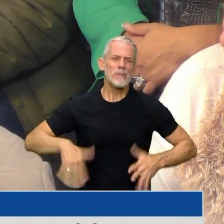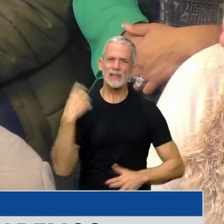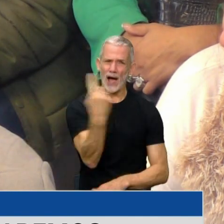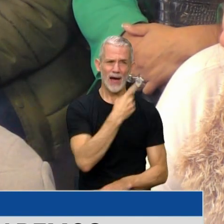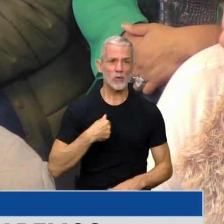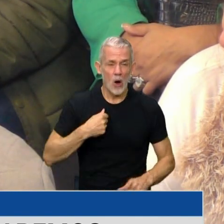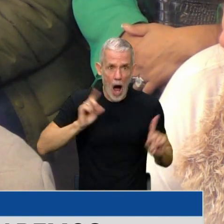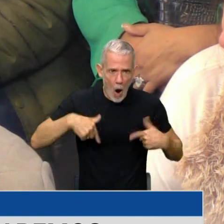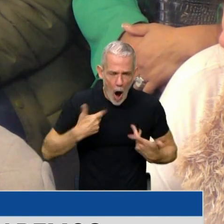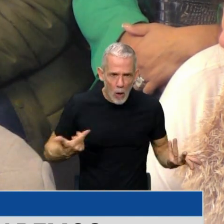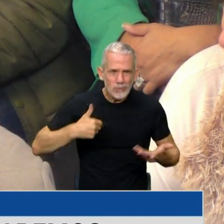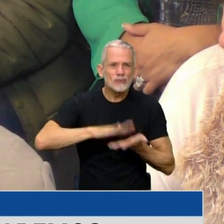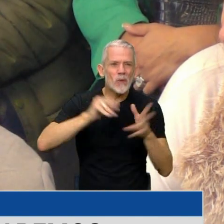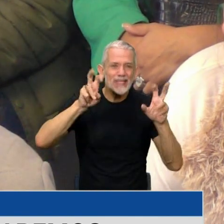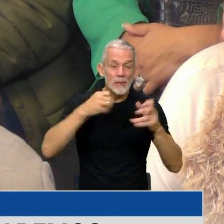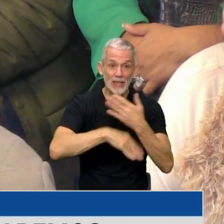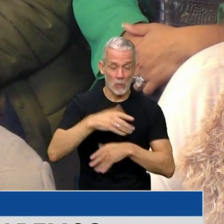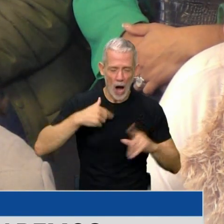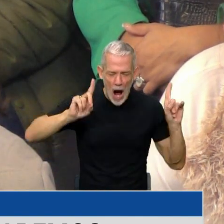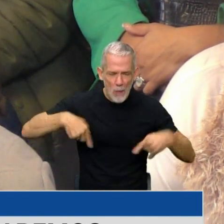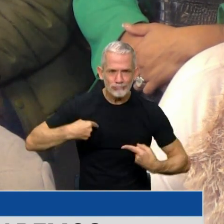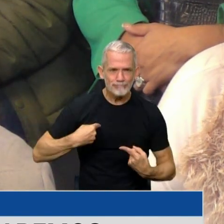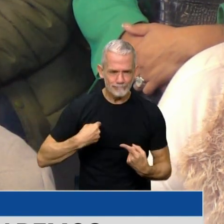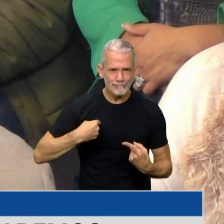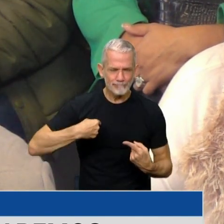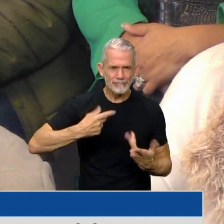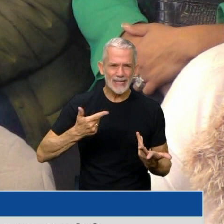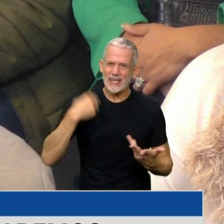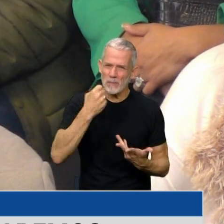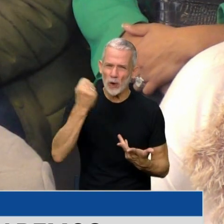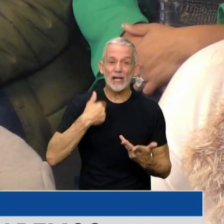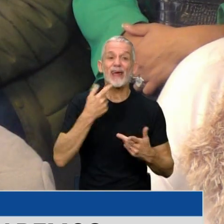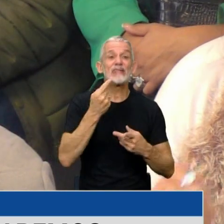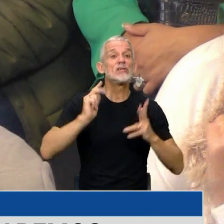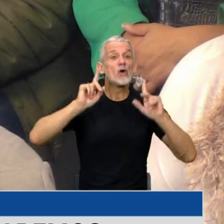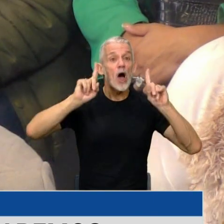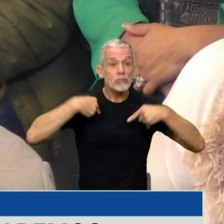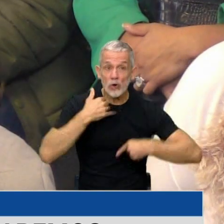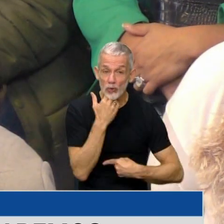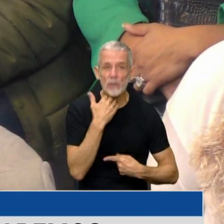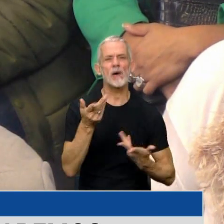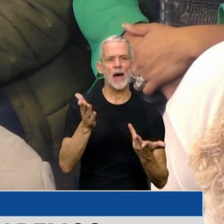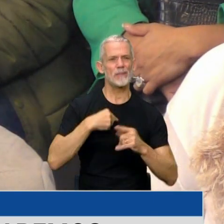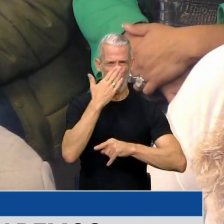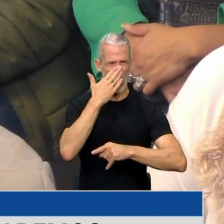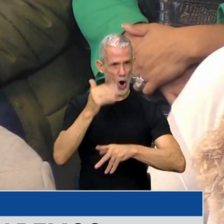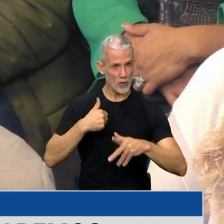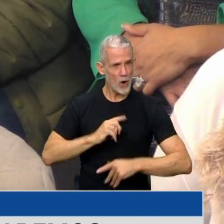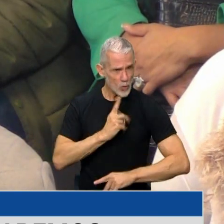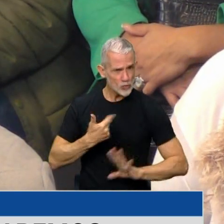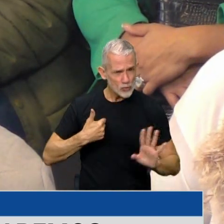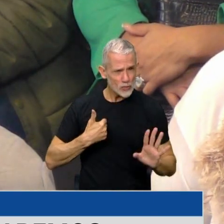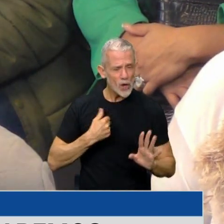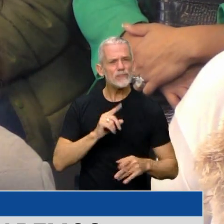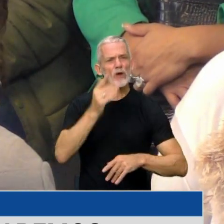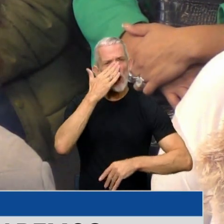de lo que no sabemos. Y en materia de discapacidad no sabemos, ¿no? Entonces me parecía muy importante, nosotros esto lo hicimos en Córdoba, lo tengo que decir con orgullo porque la